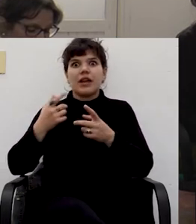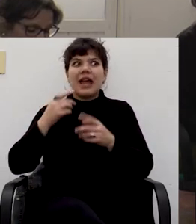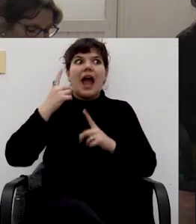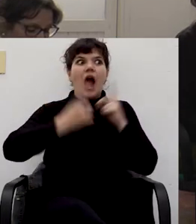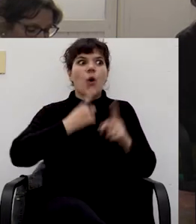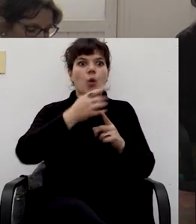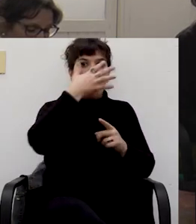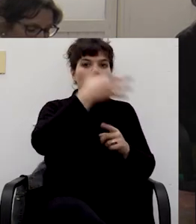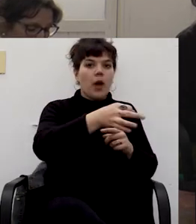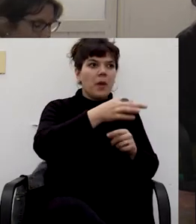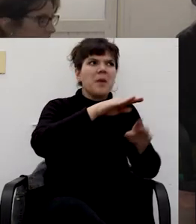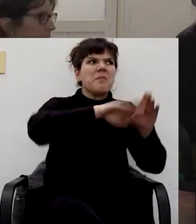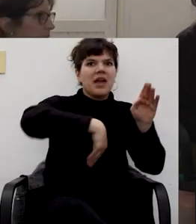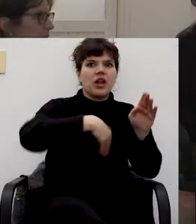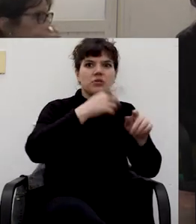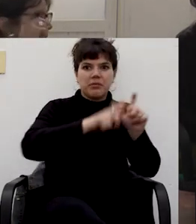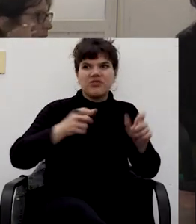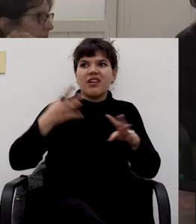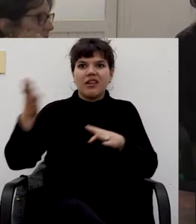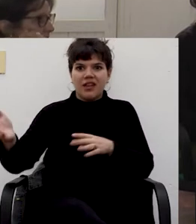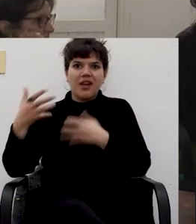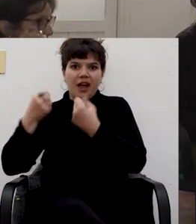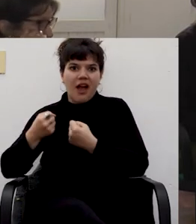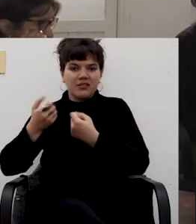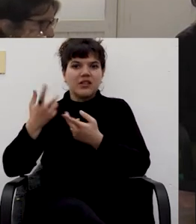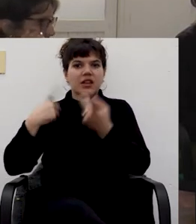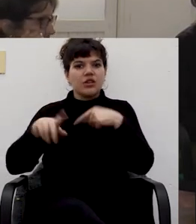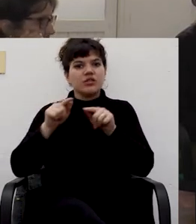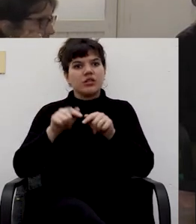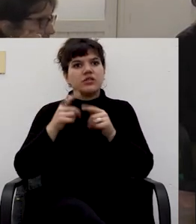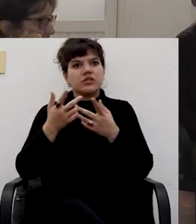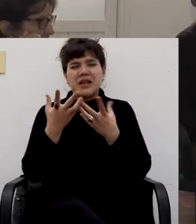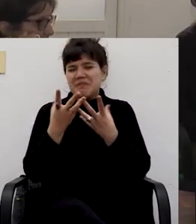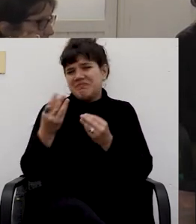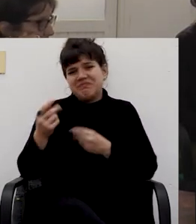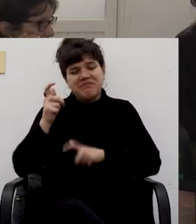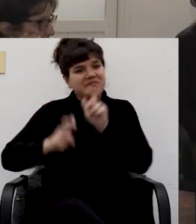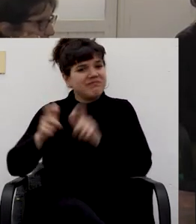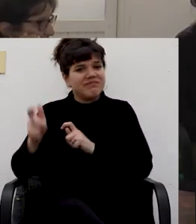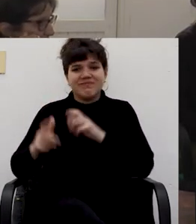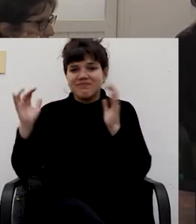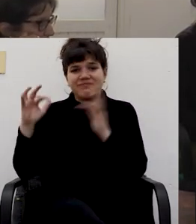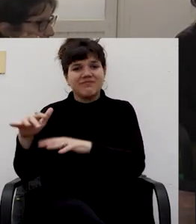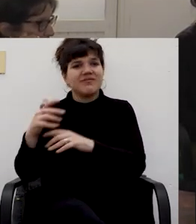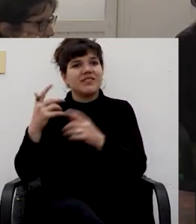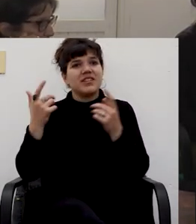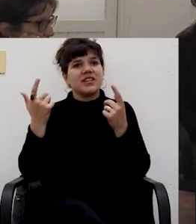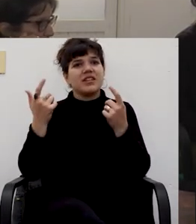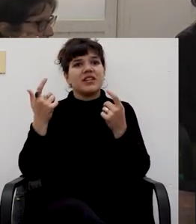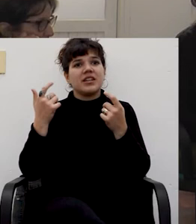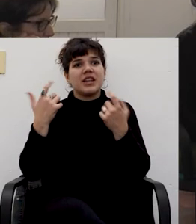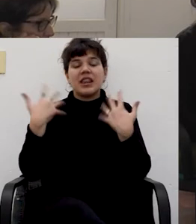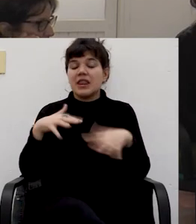pueblos en el Uruguay. Entonces, son lugares donde hay muchísima gente y, por supuesto, con